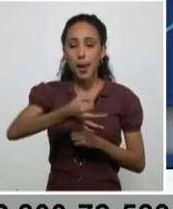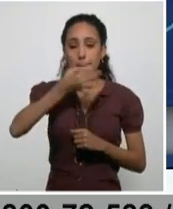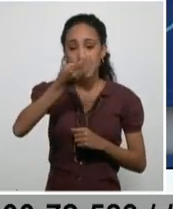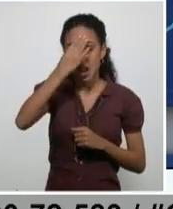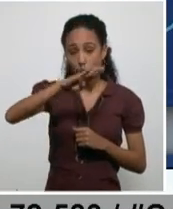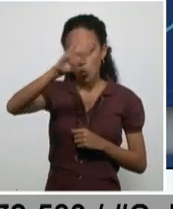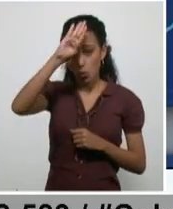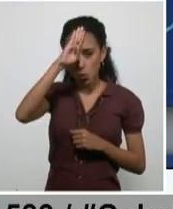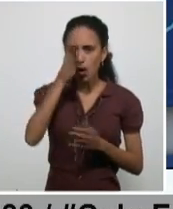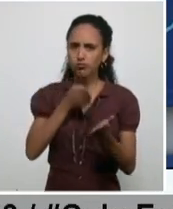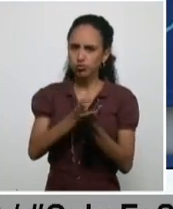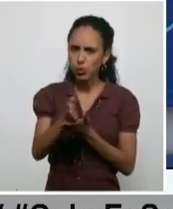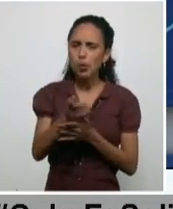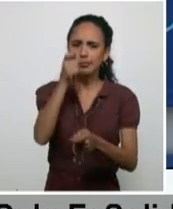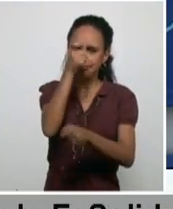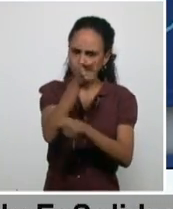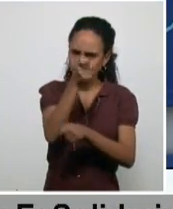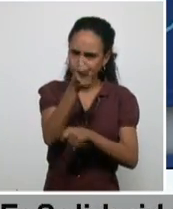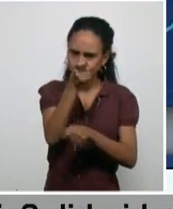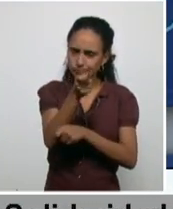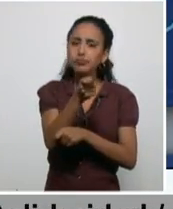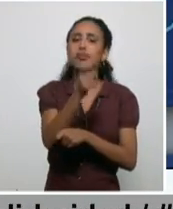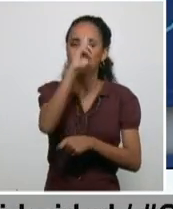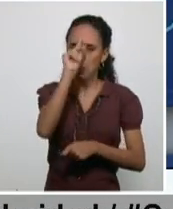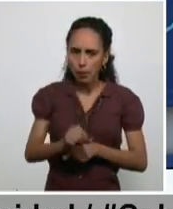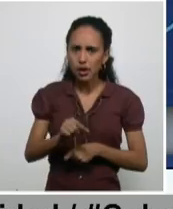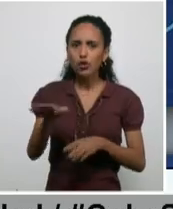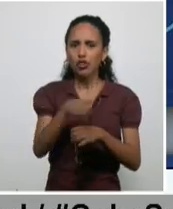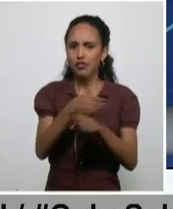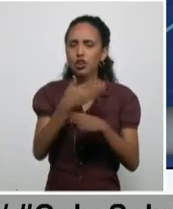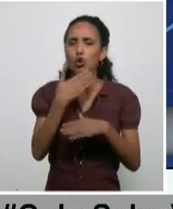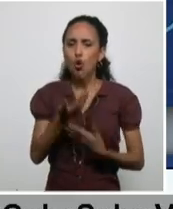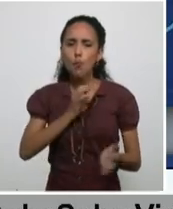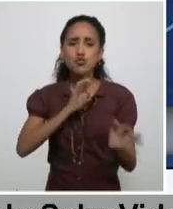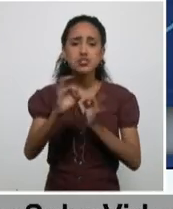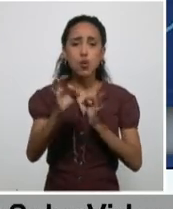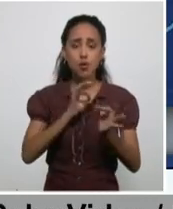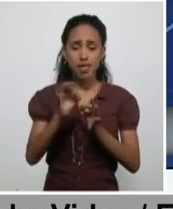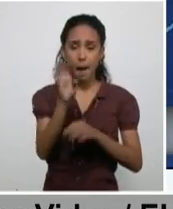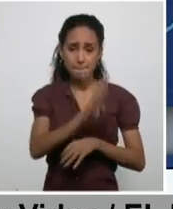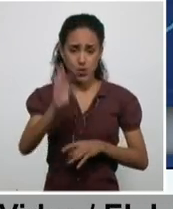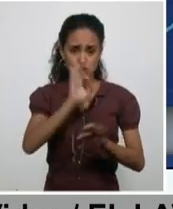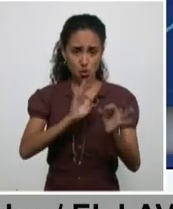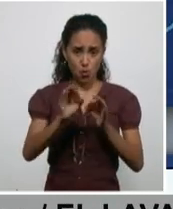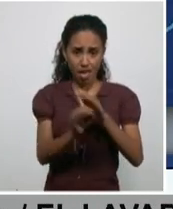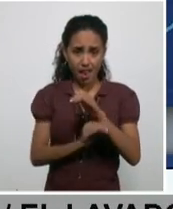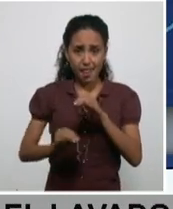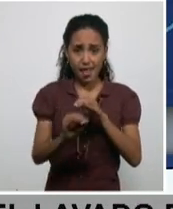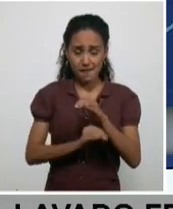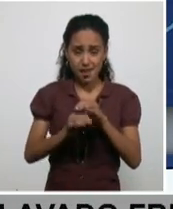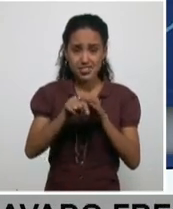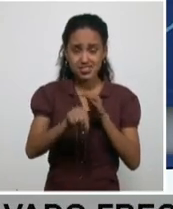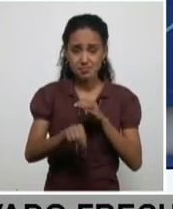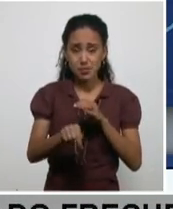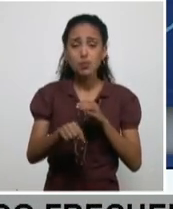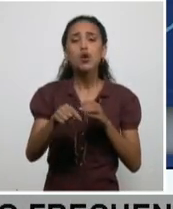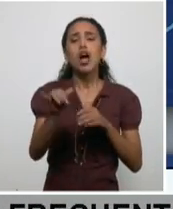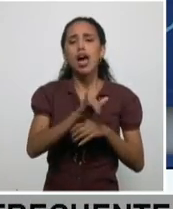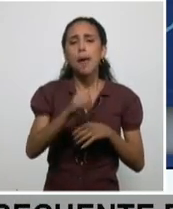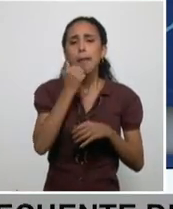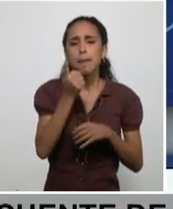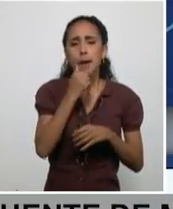sigue capacitando al personal médico en los protocolos de bioseguridad desde la base y hasta ese personal que interactúa con